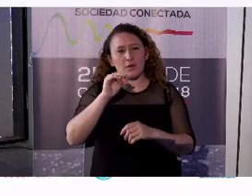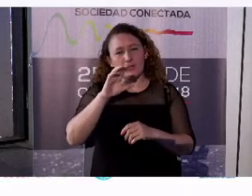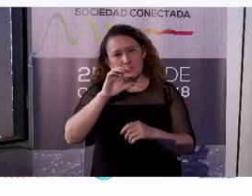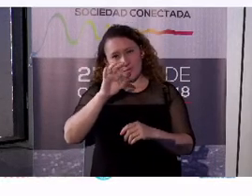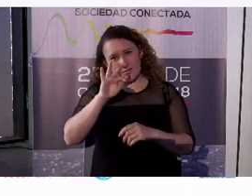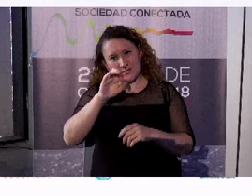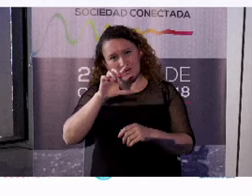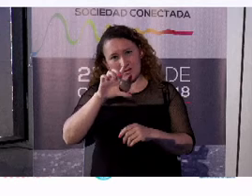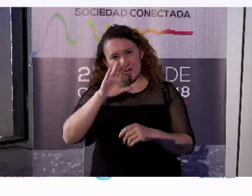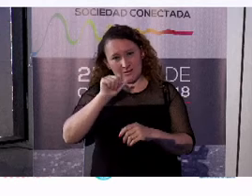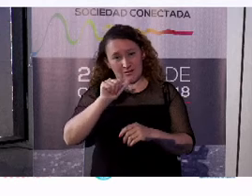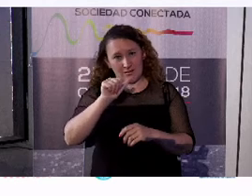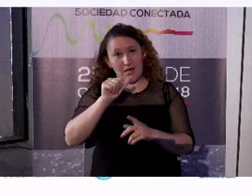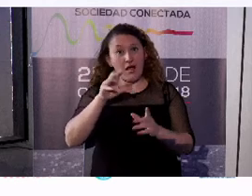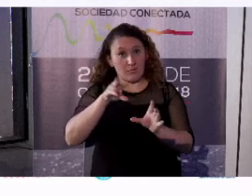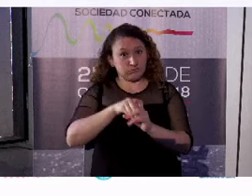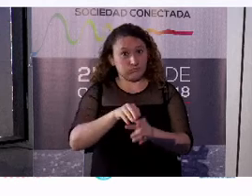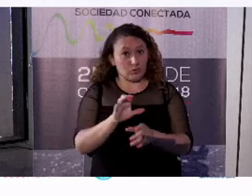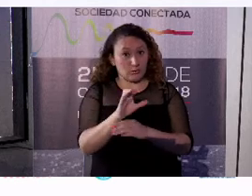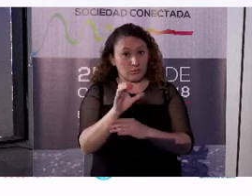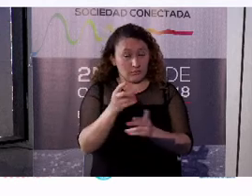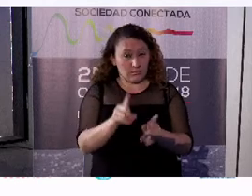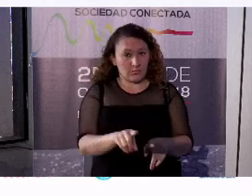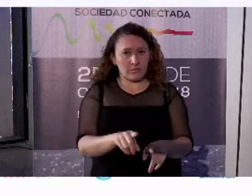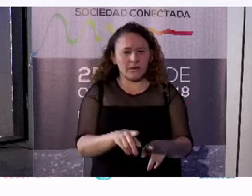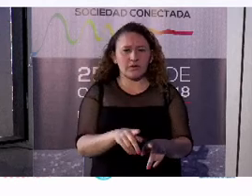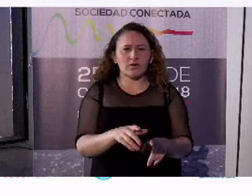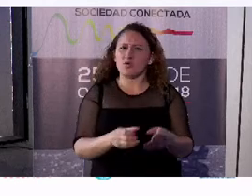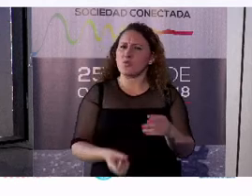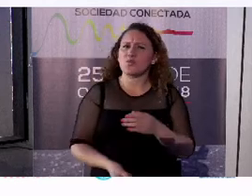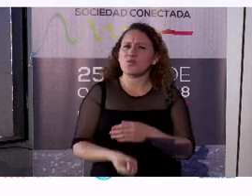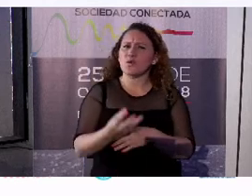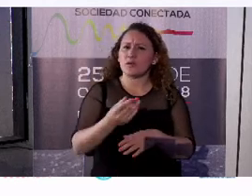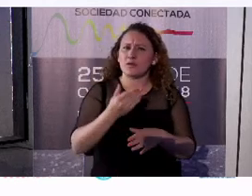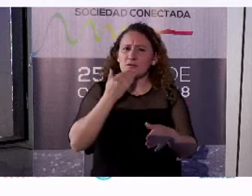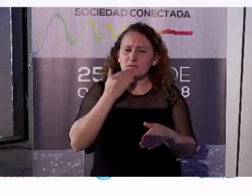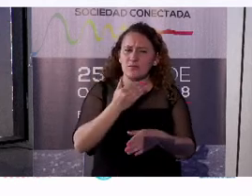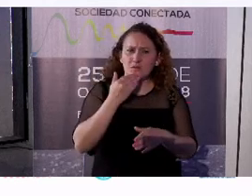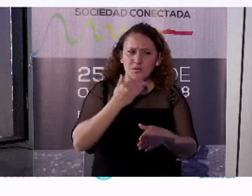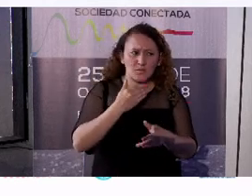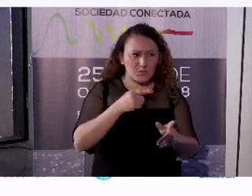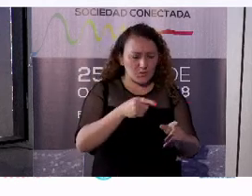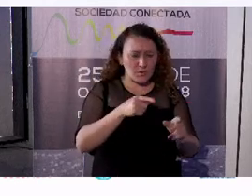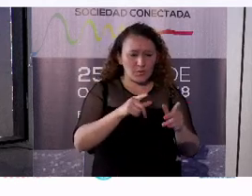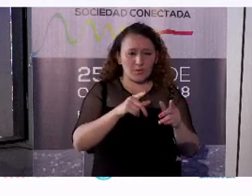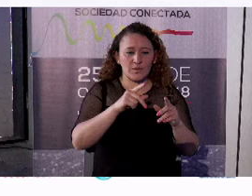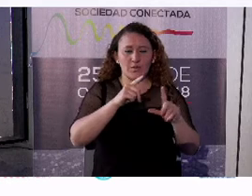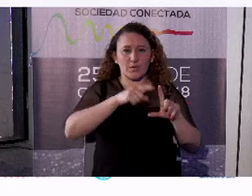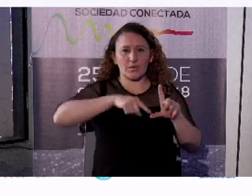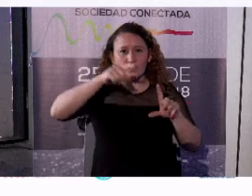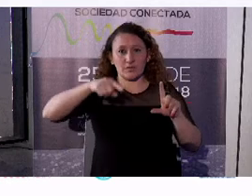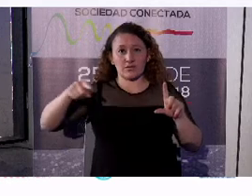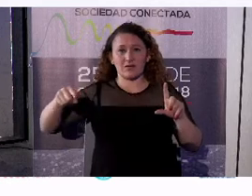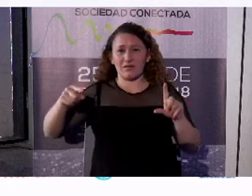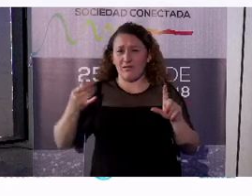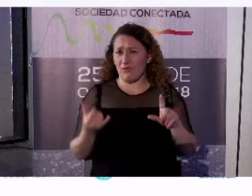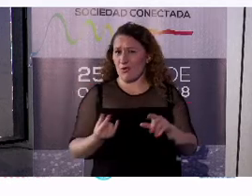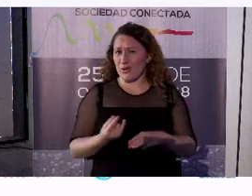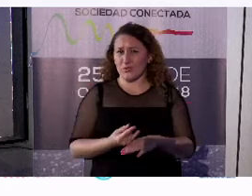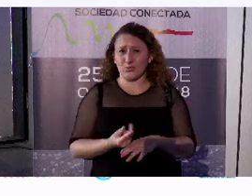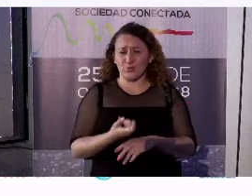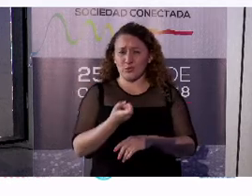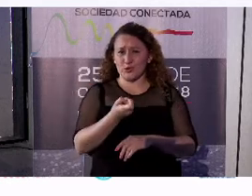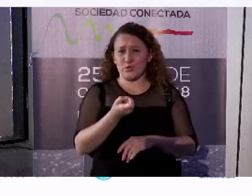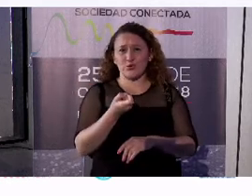el espectro licenciado para para imt que está trabajando hoy es relativamente poco verdad